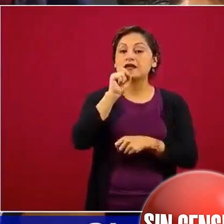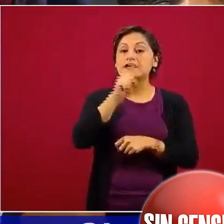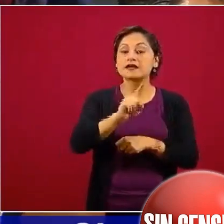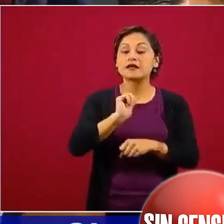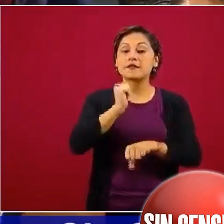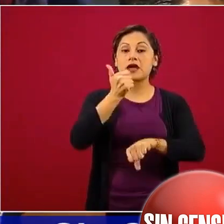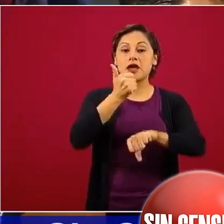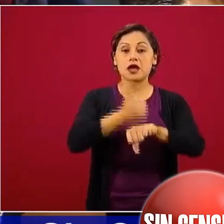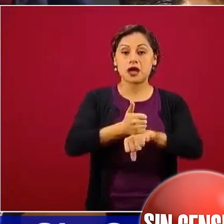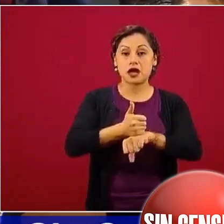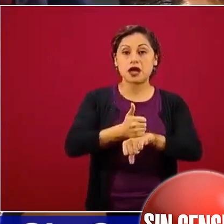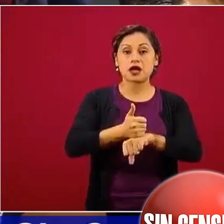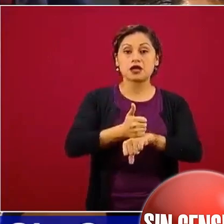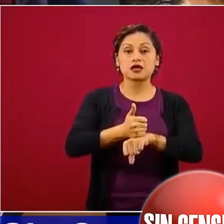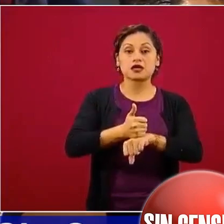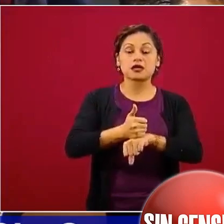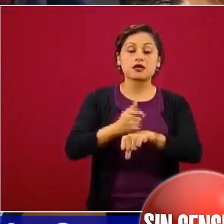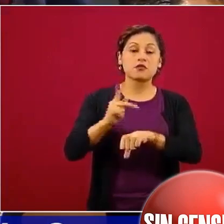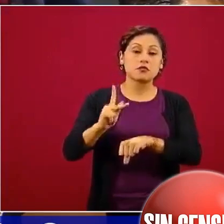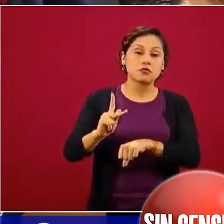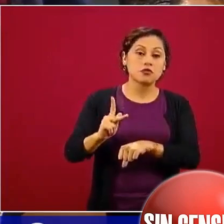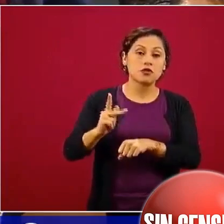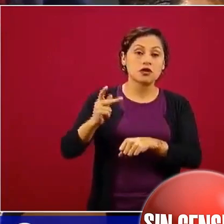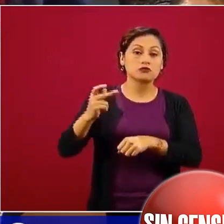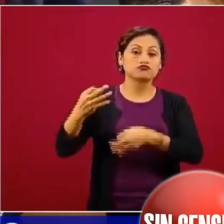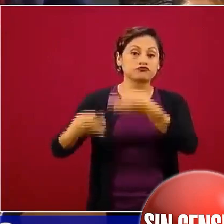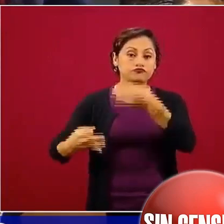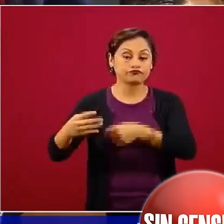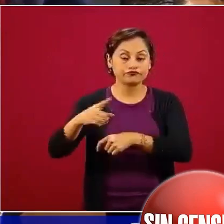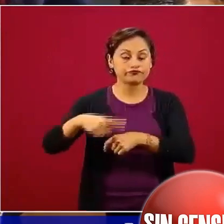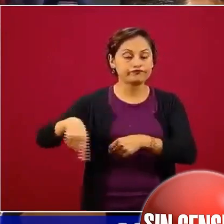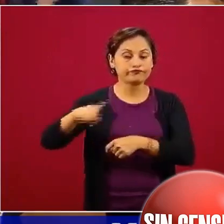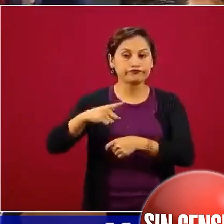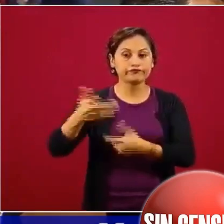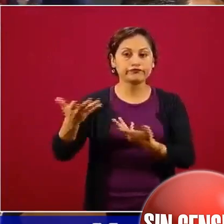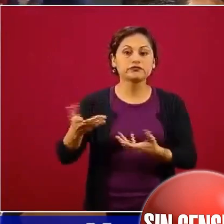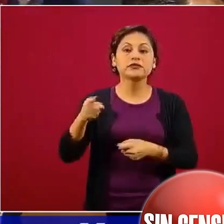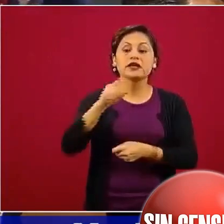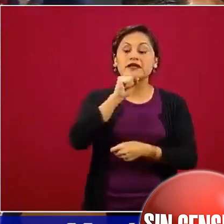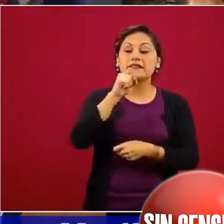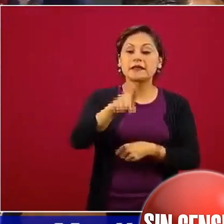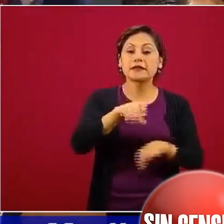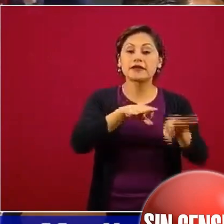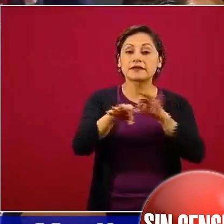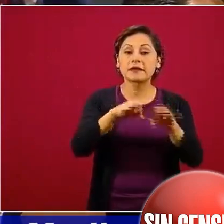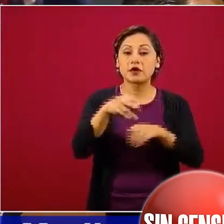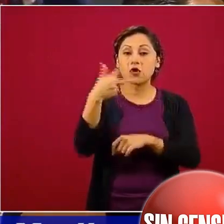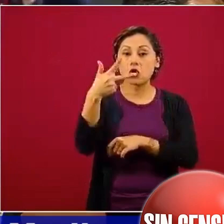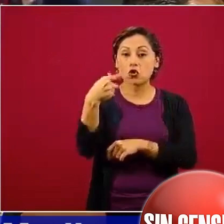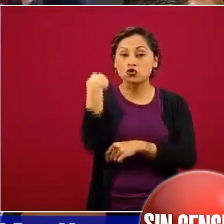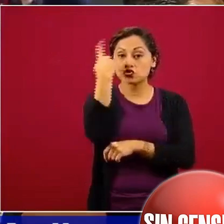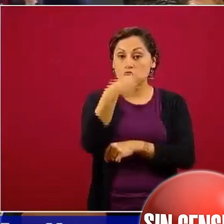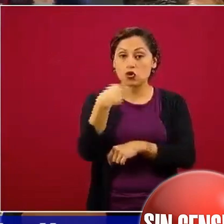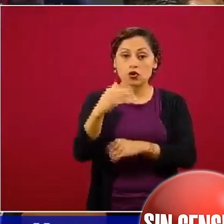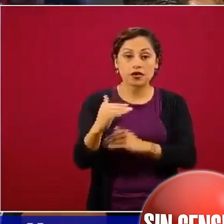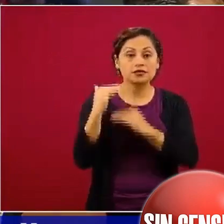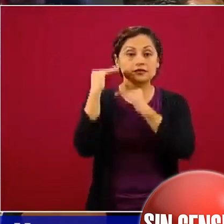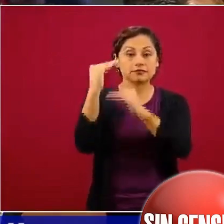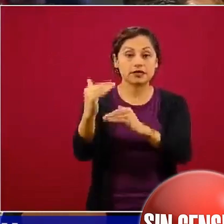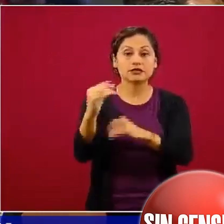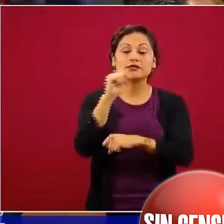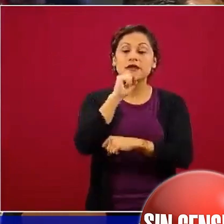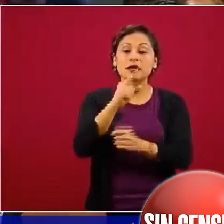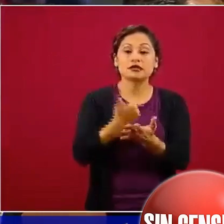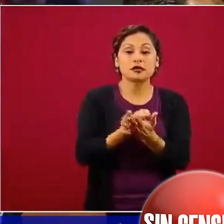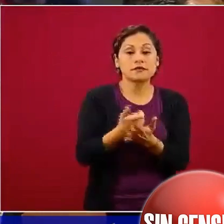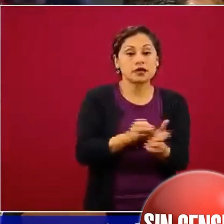Judicial, así como el decreto de la jornada máxima de 8 horas y el salario mínimo. Fue de las